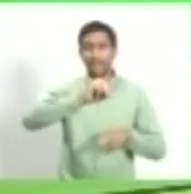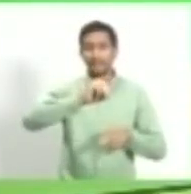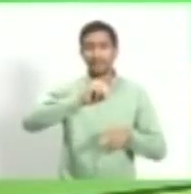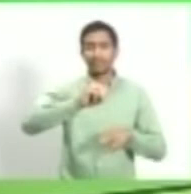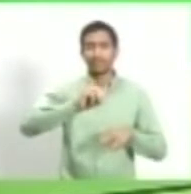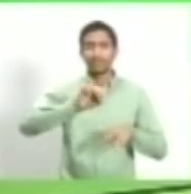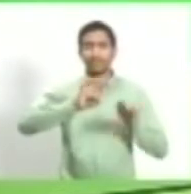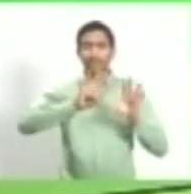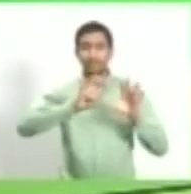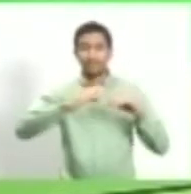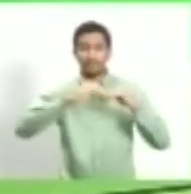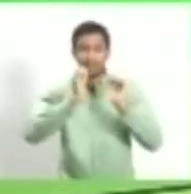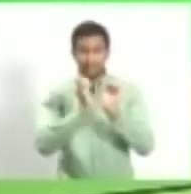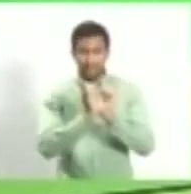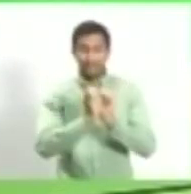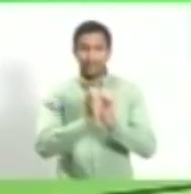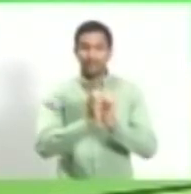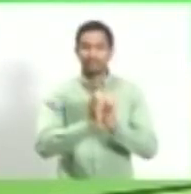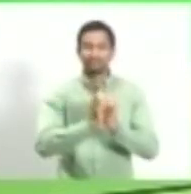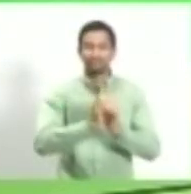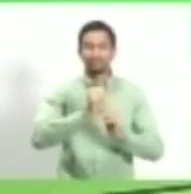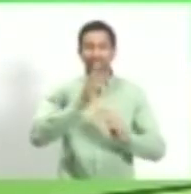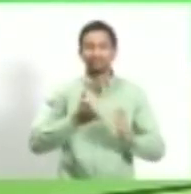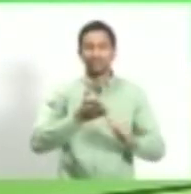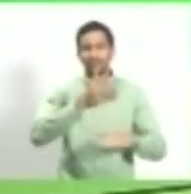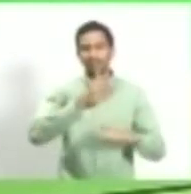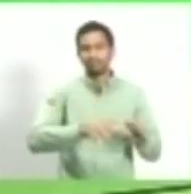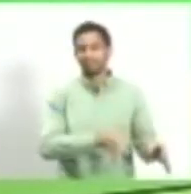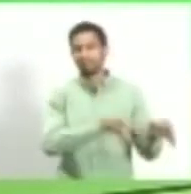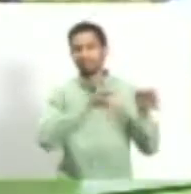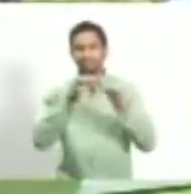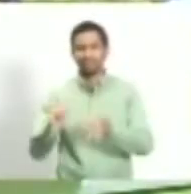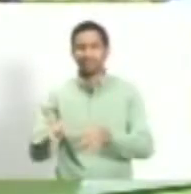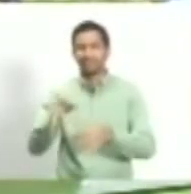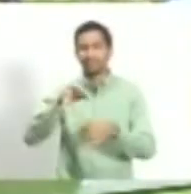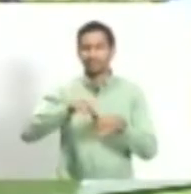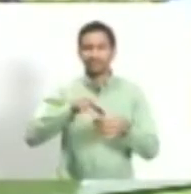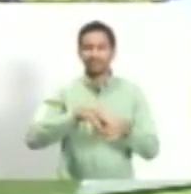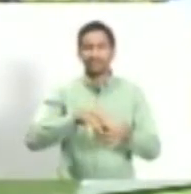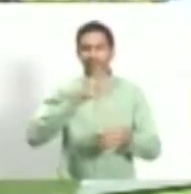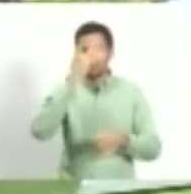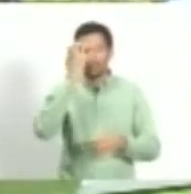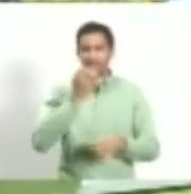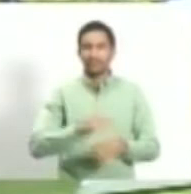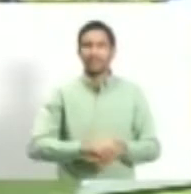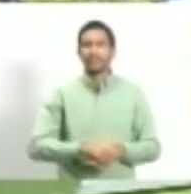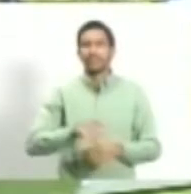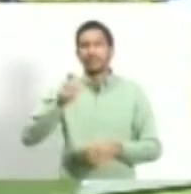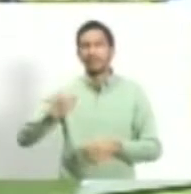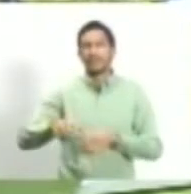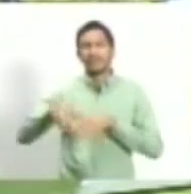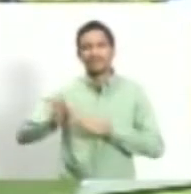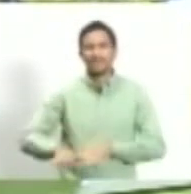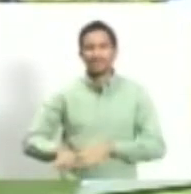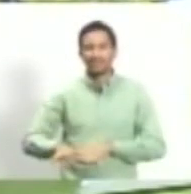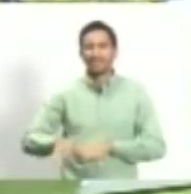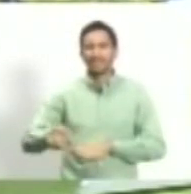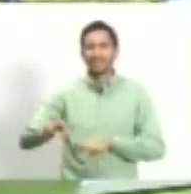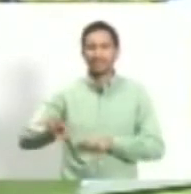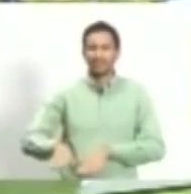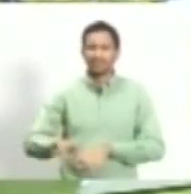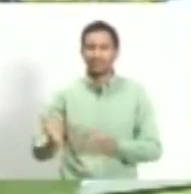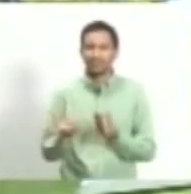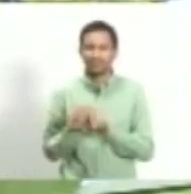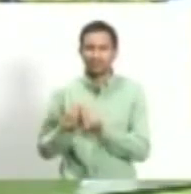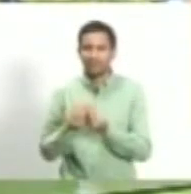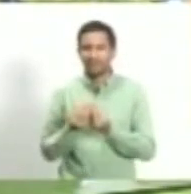aplazada la elección del nuevo rector de la Universidad del Atlántico. Esto debido a la recusación interpuesta contra el representante de los gremios,